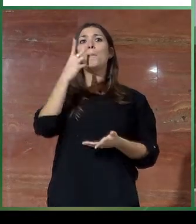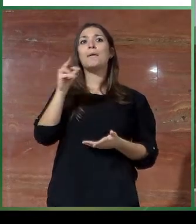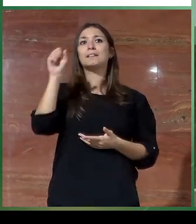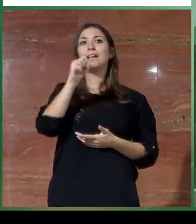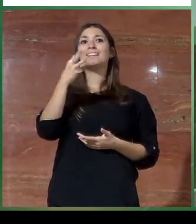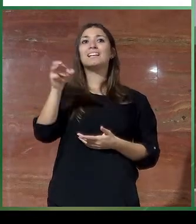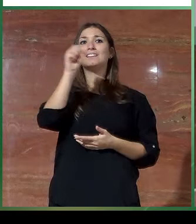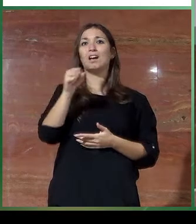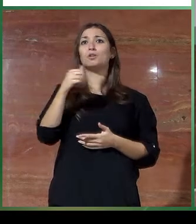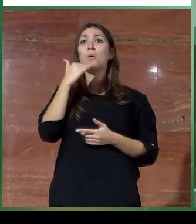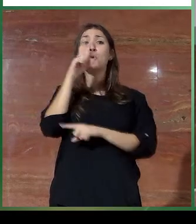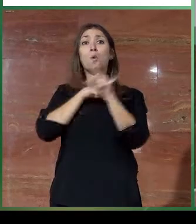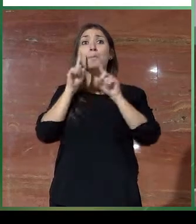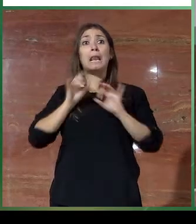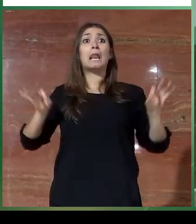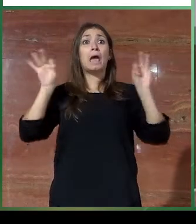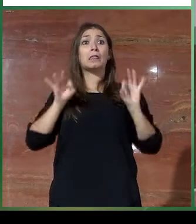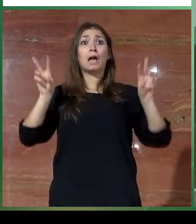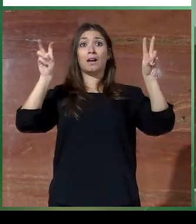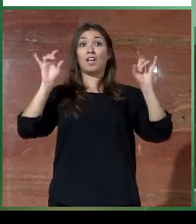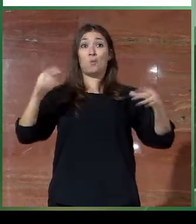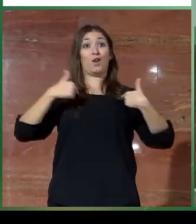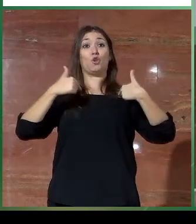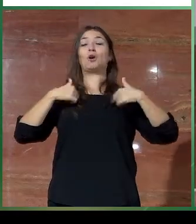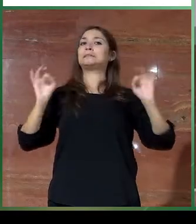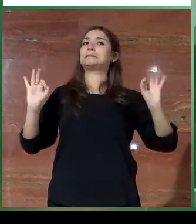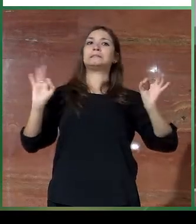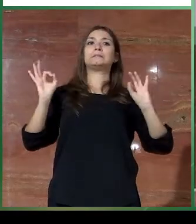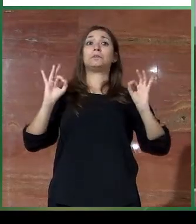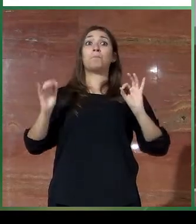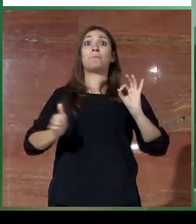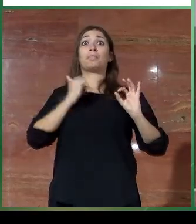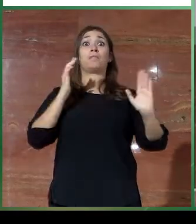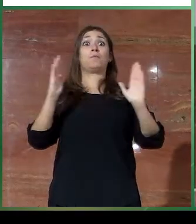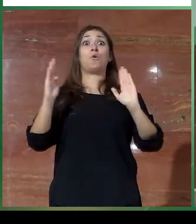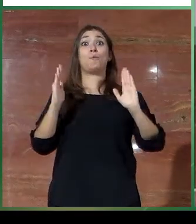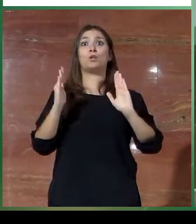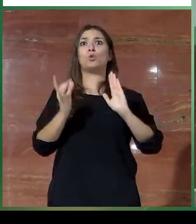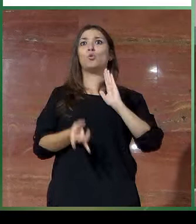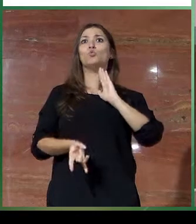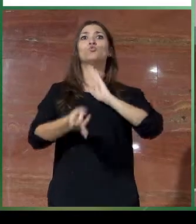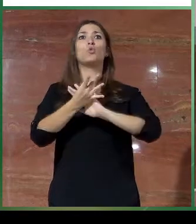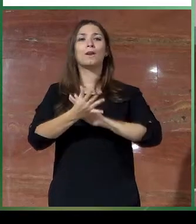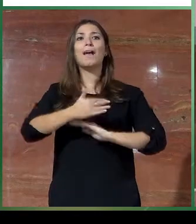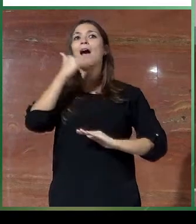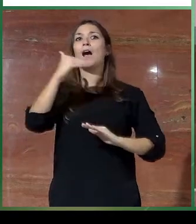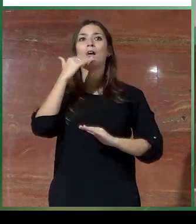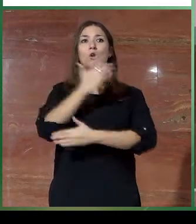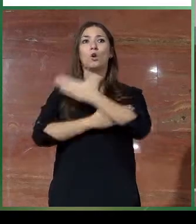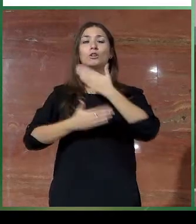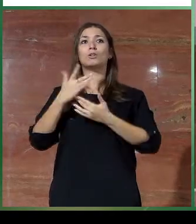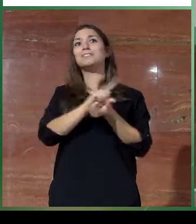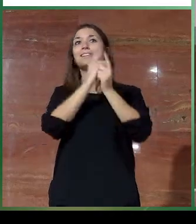no han tenido ningún problema, como he podido tener yo, en un momento dado tienen algún tipo y entonces se vuelven